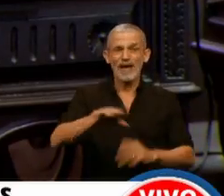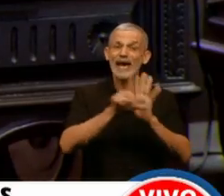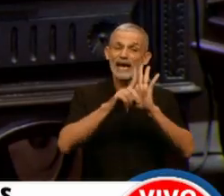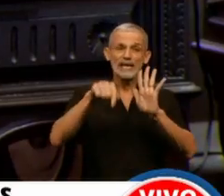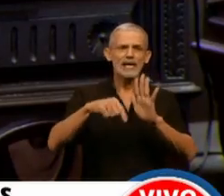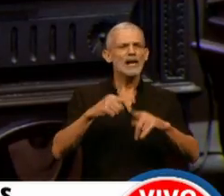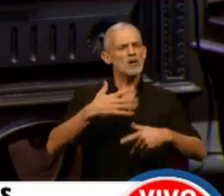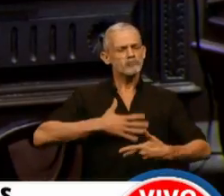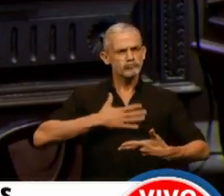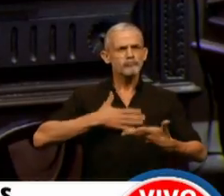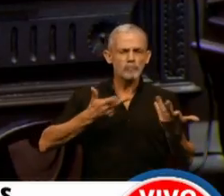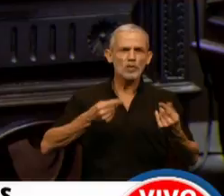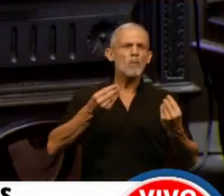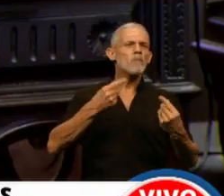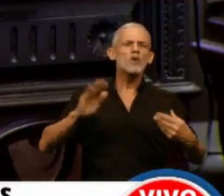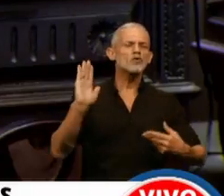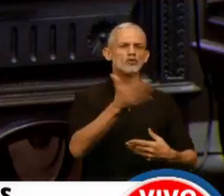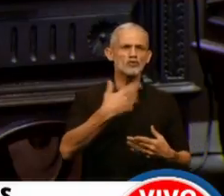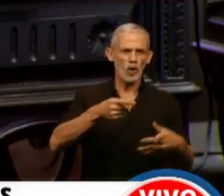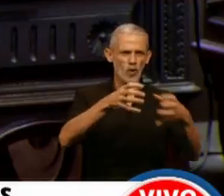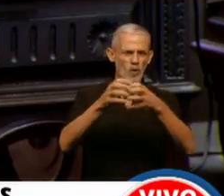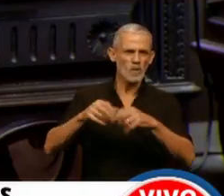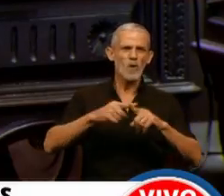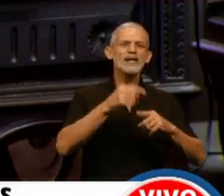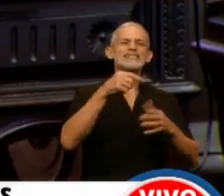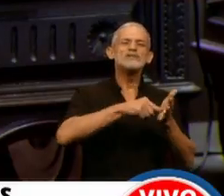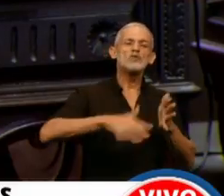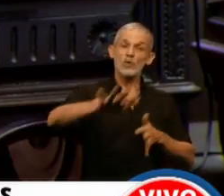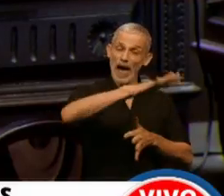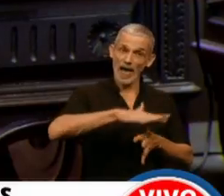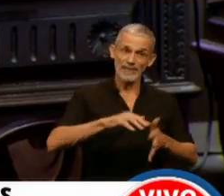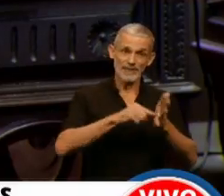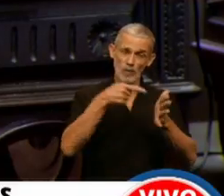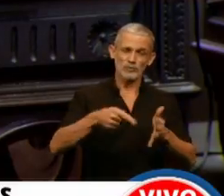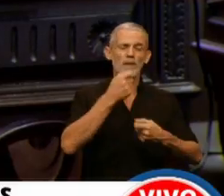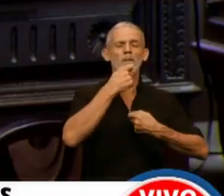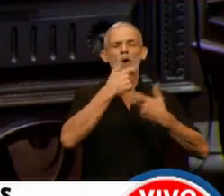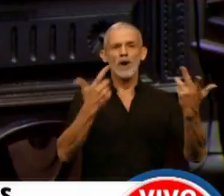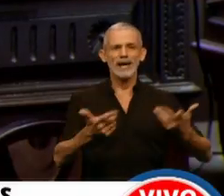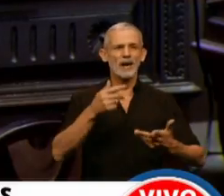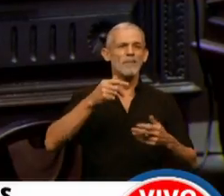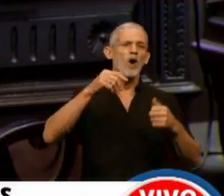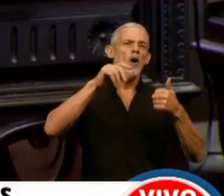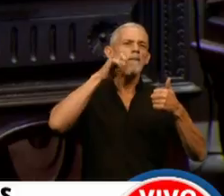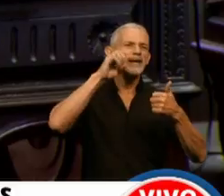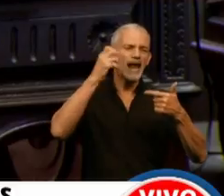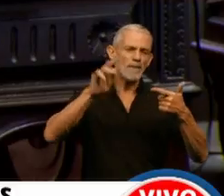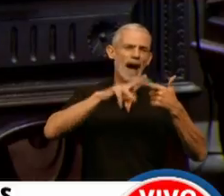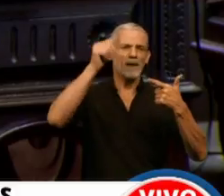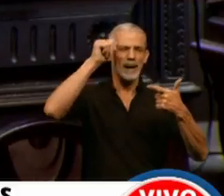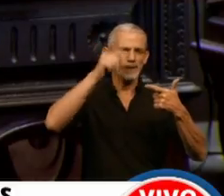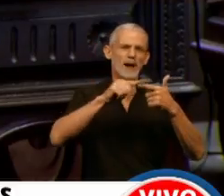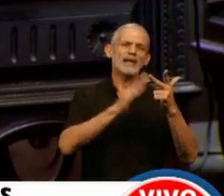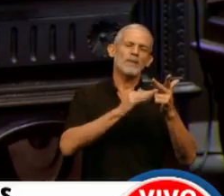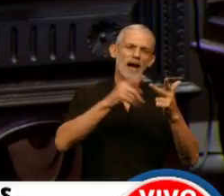celebrada un proyecto por todas las ciudades de buenos aires y del interior por ejemplo pinamar mar de plata